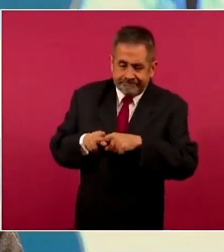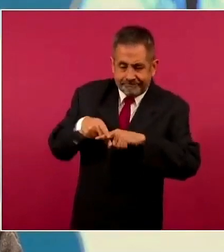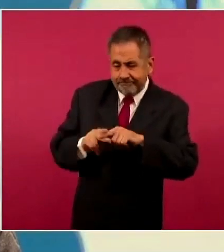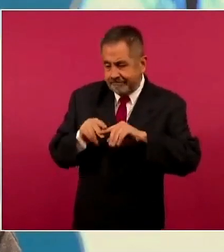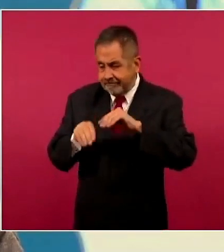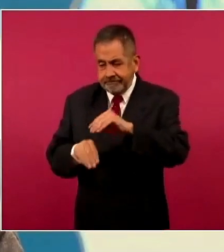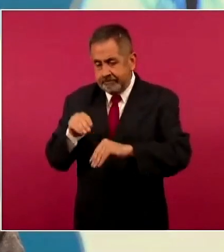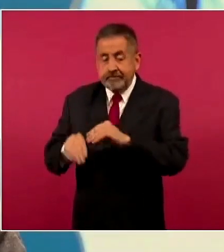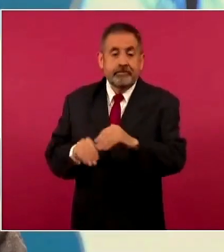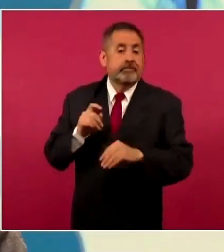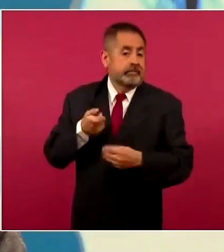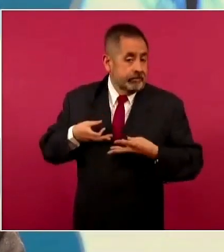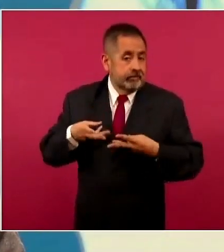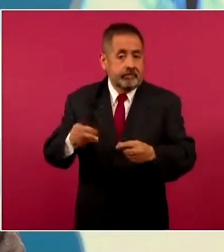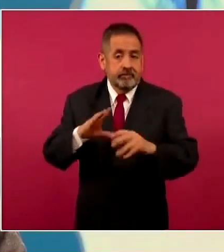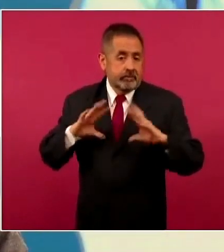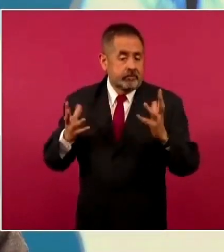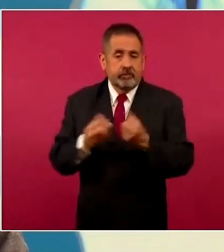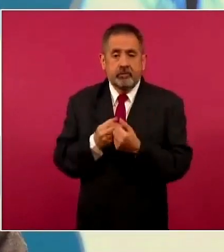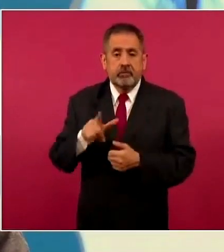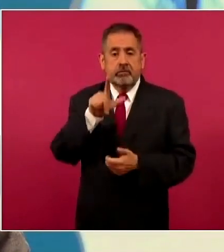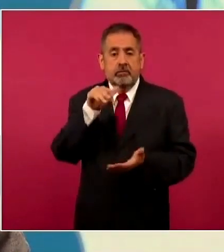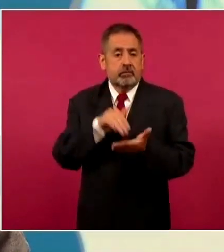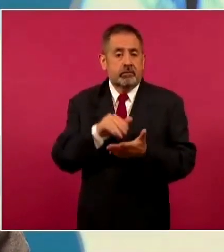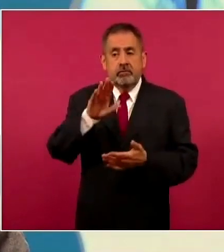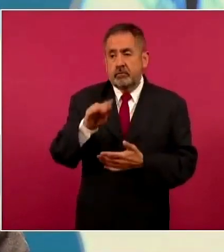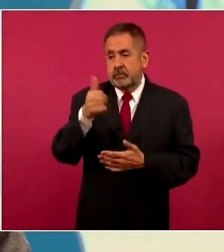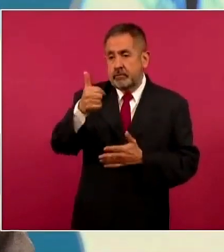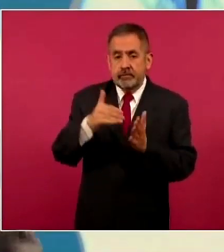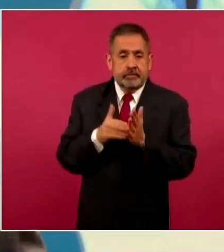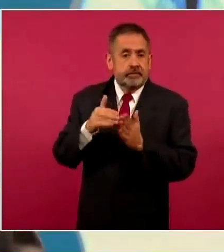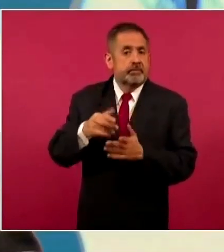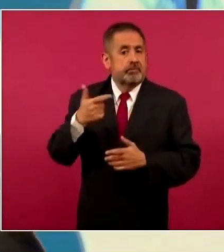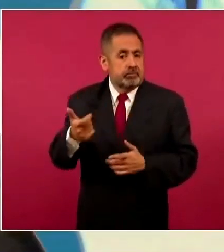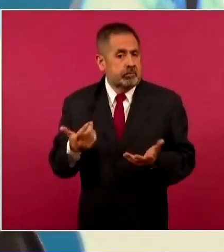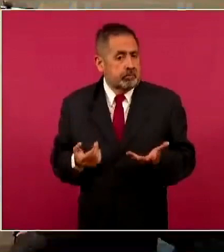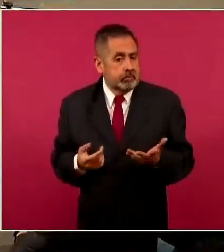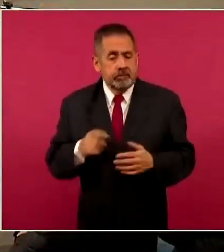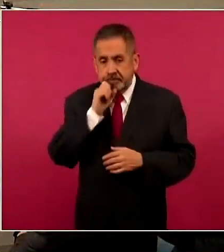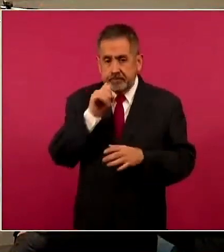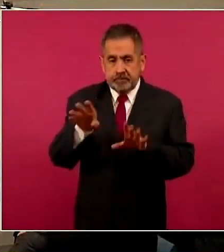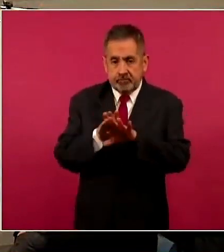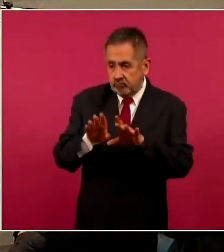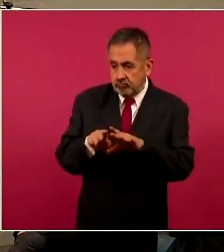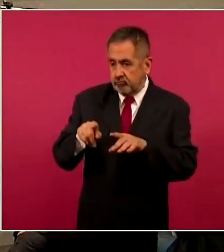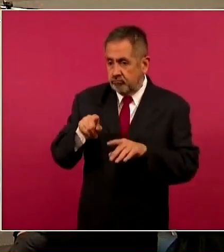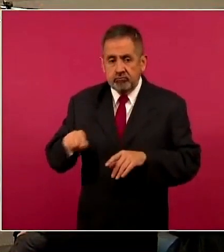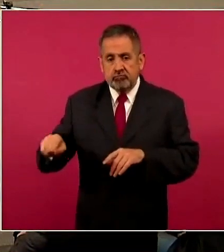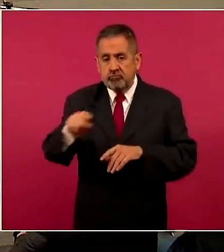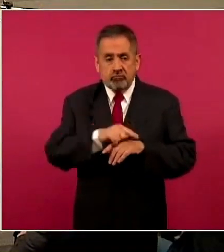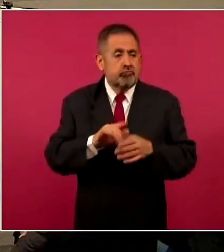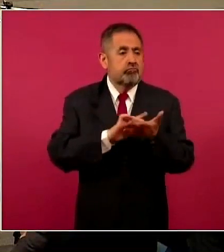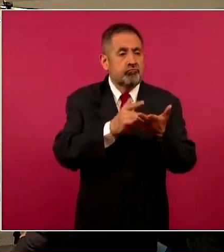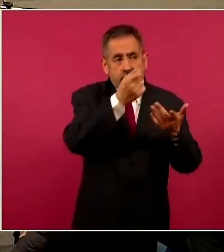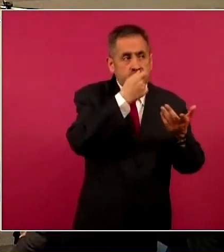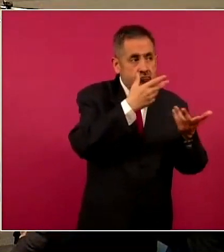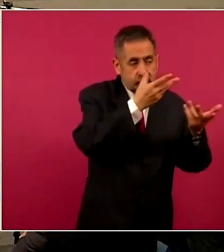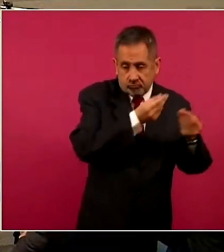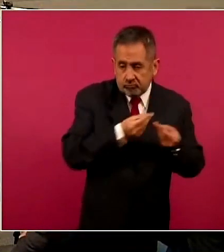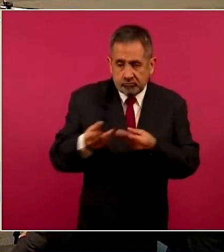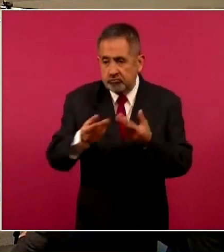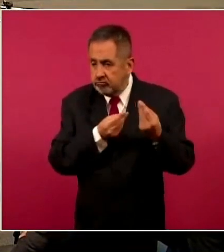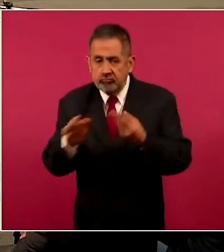También ahí se han invertido 7,096 millones de pesos y acciones de fortalecimiento del abasto. ¿Qué significa esto?